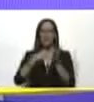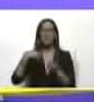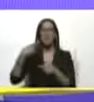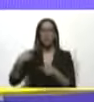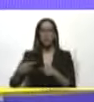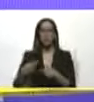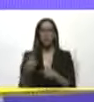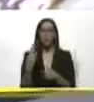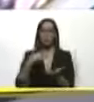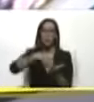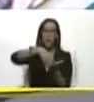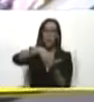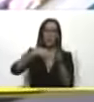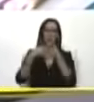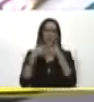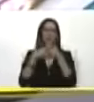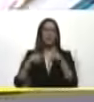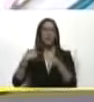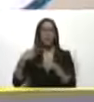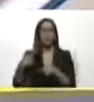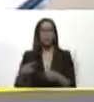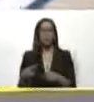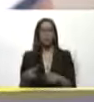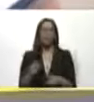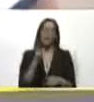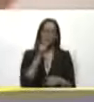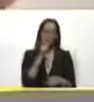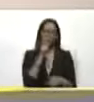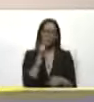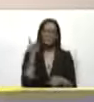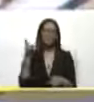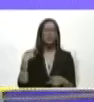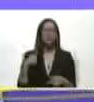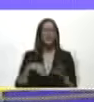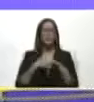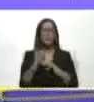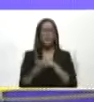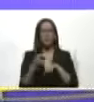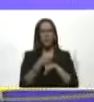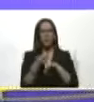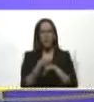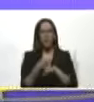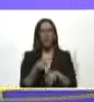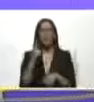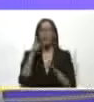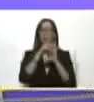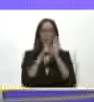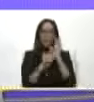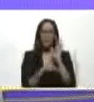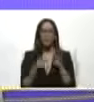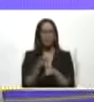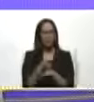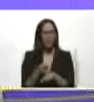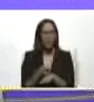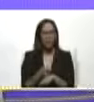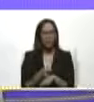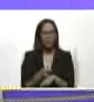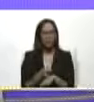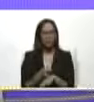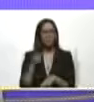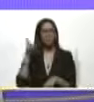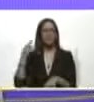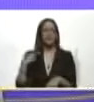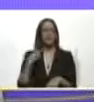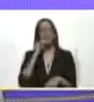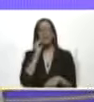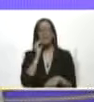más arrastrado a los gringos que otros pregúntele si ellos tiene un plan de gobierno un programa de gobierno si ellos tienen